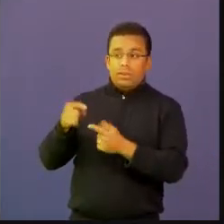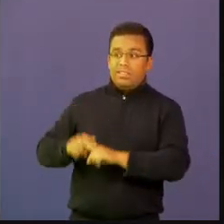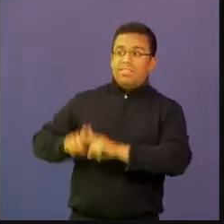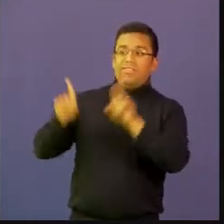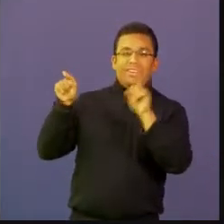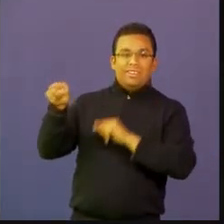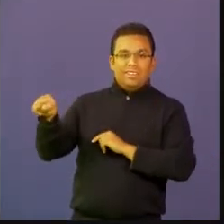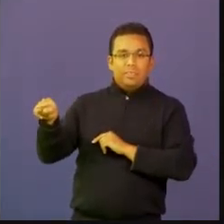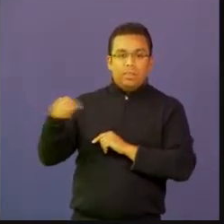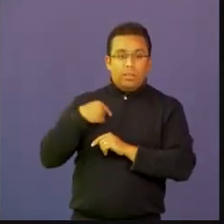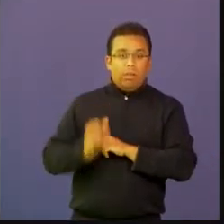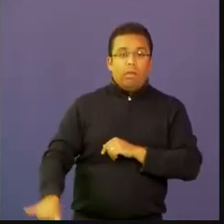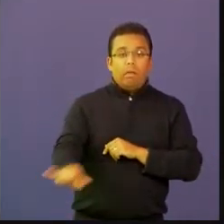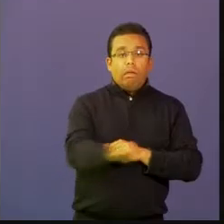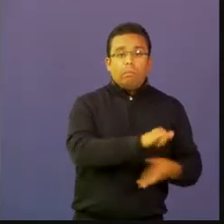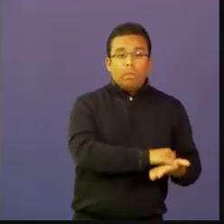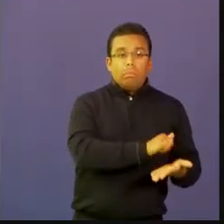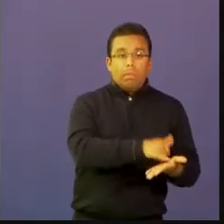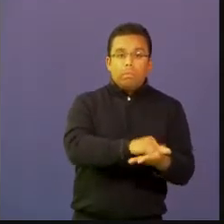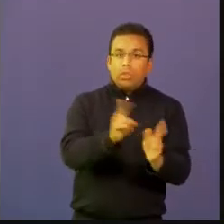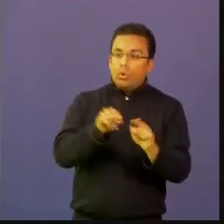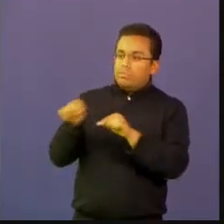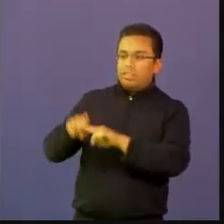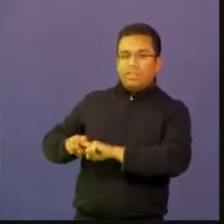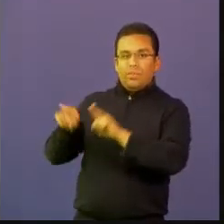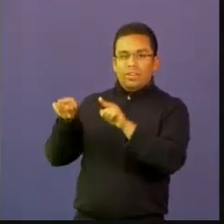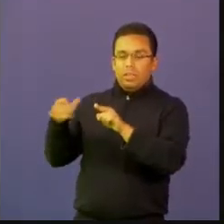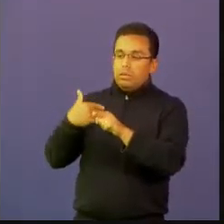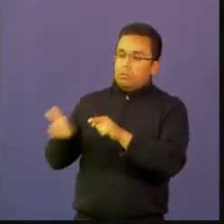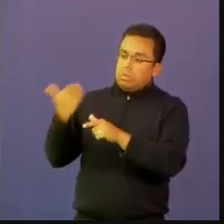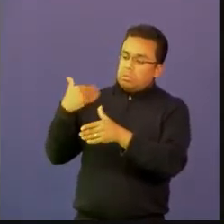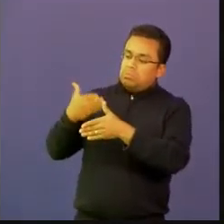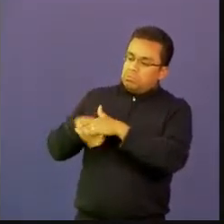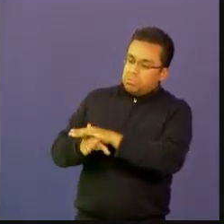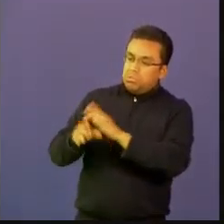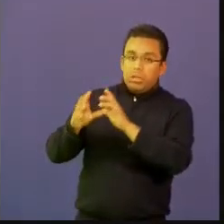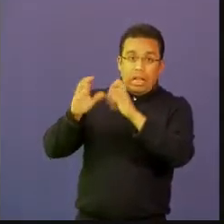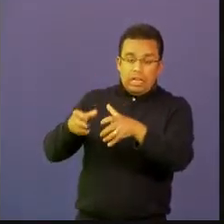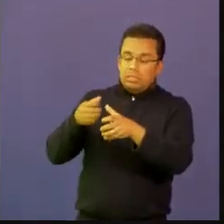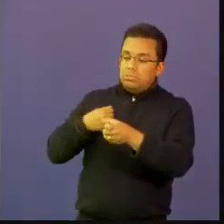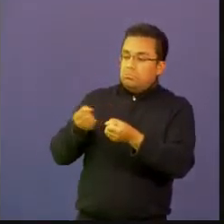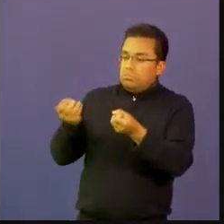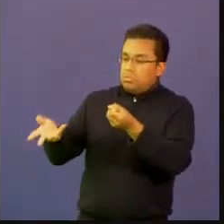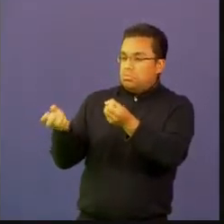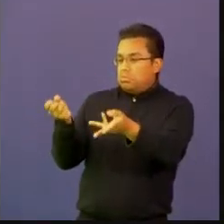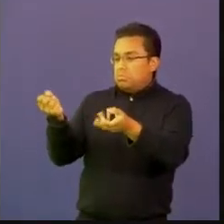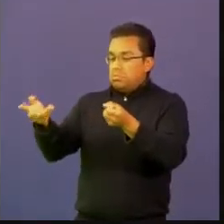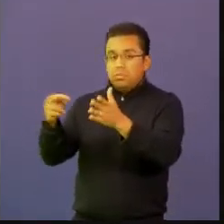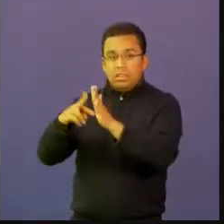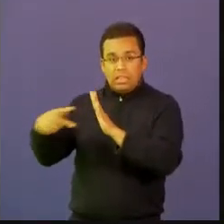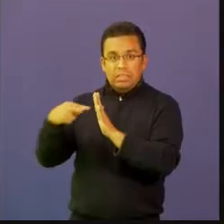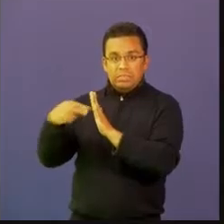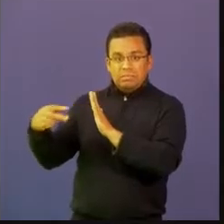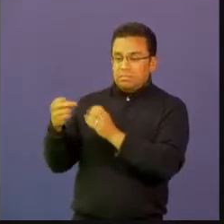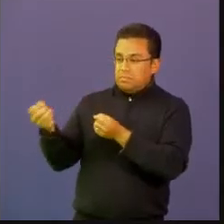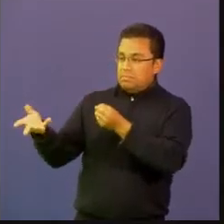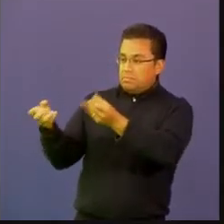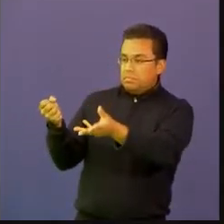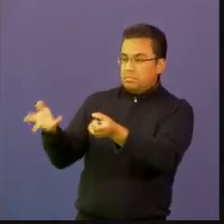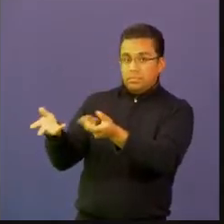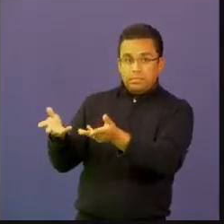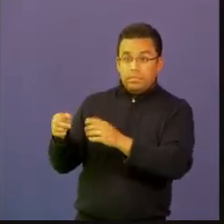manera de ayudar a sus estudiantes a acercarse a las disciplinas a comprender los temas. Es así que Jennifer